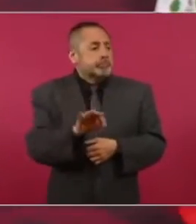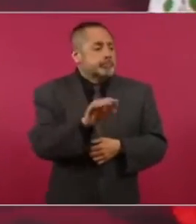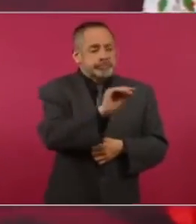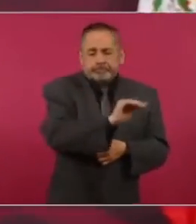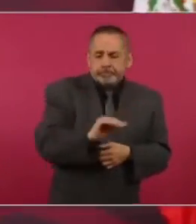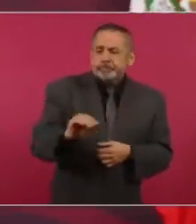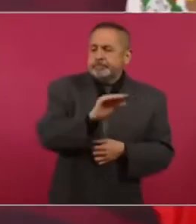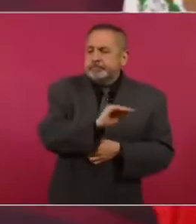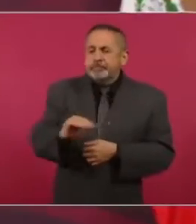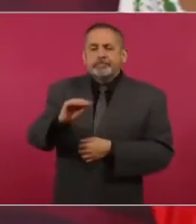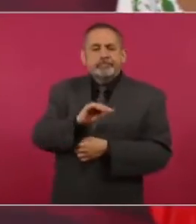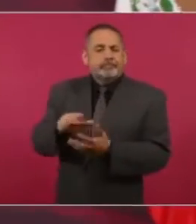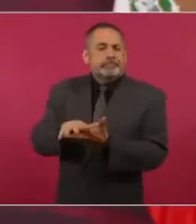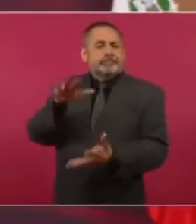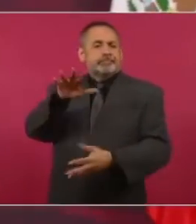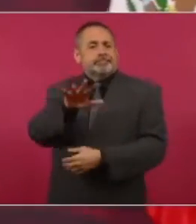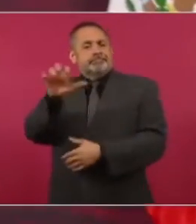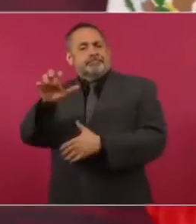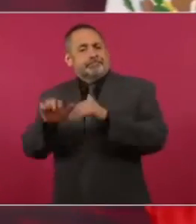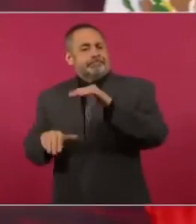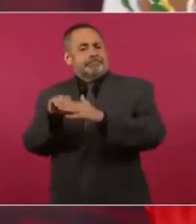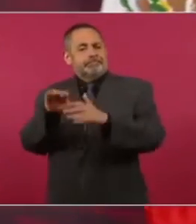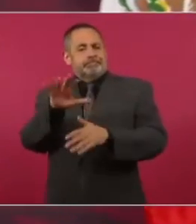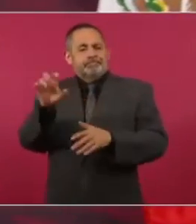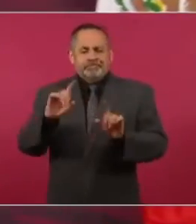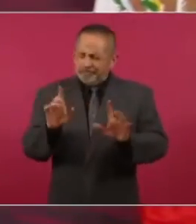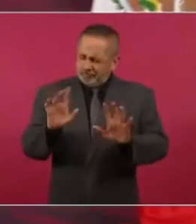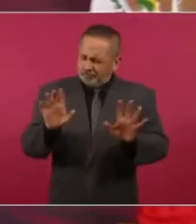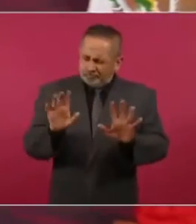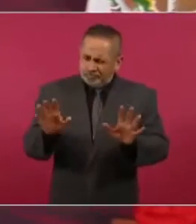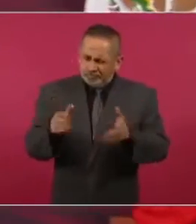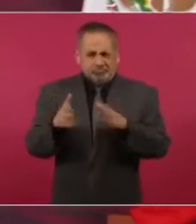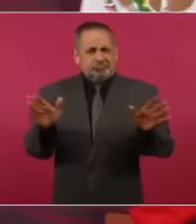fuesen libres, ¿sí?,